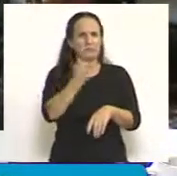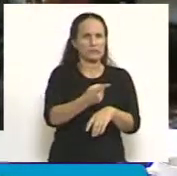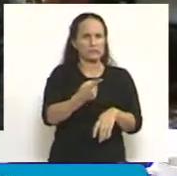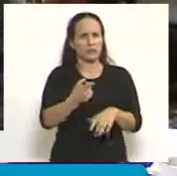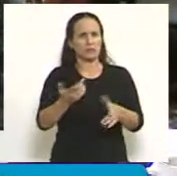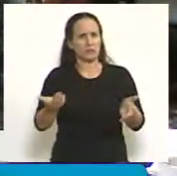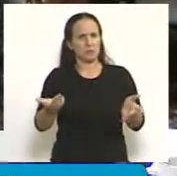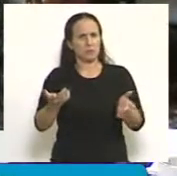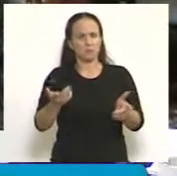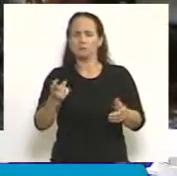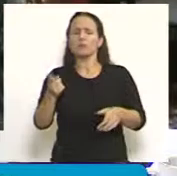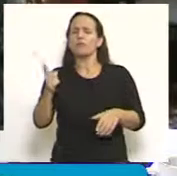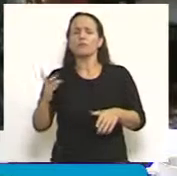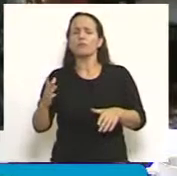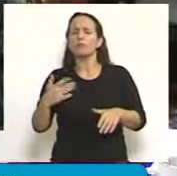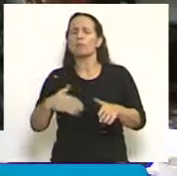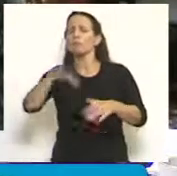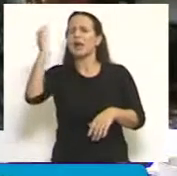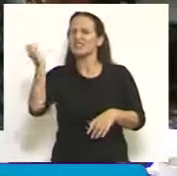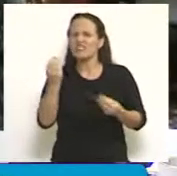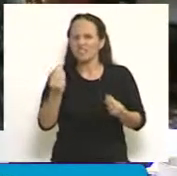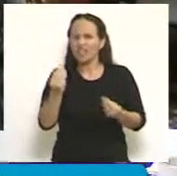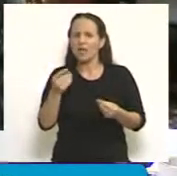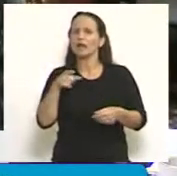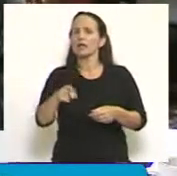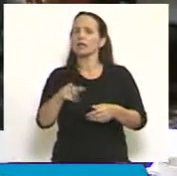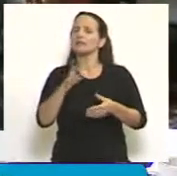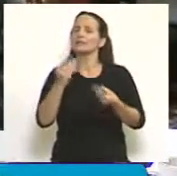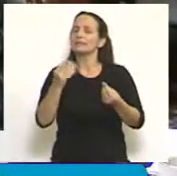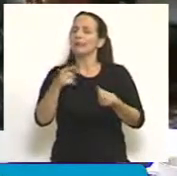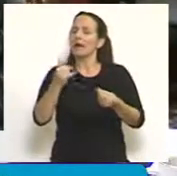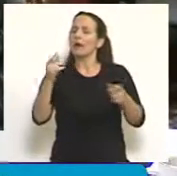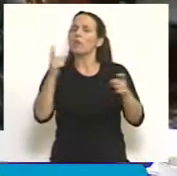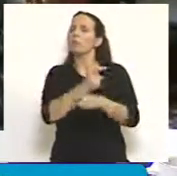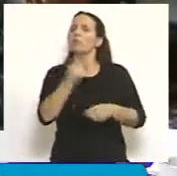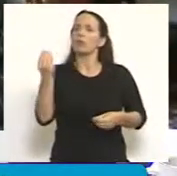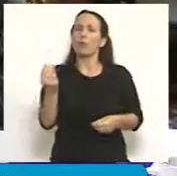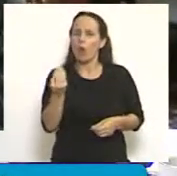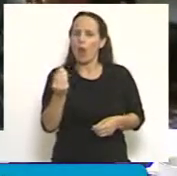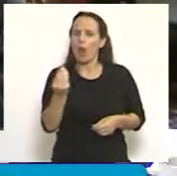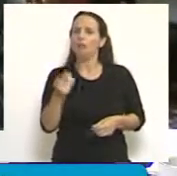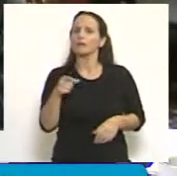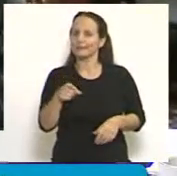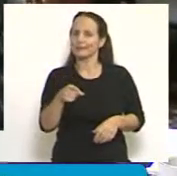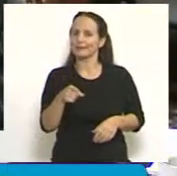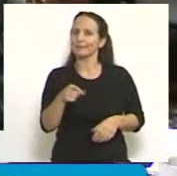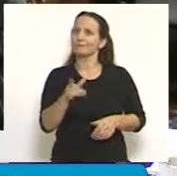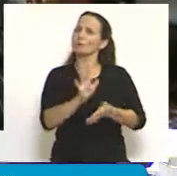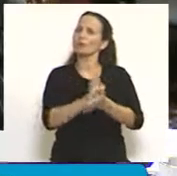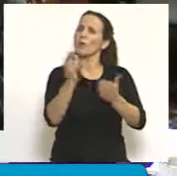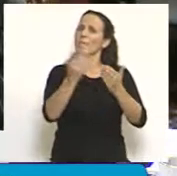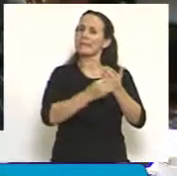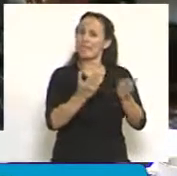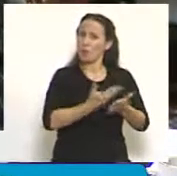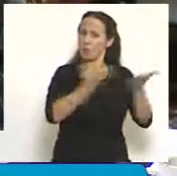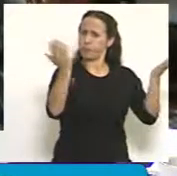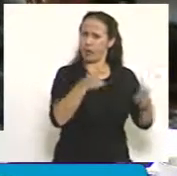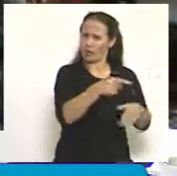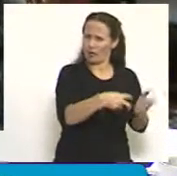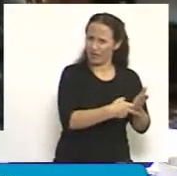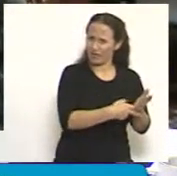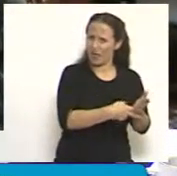empleados y solo reciben órdenes y directivas de los directores y sus dependientes. Las oficinas